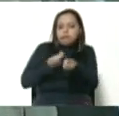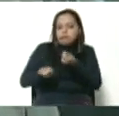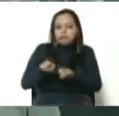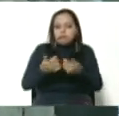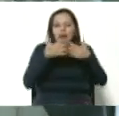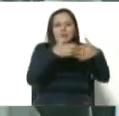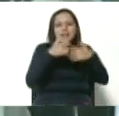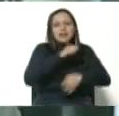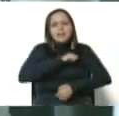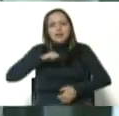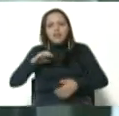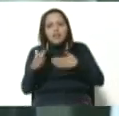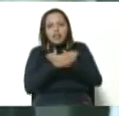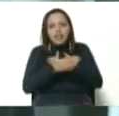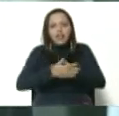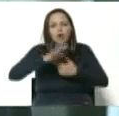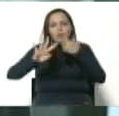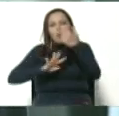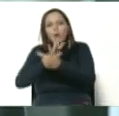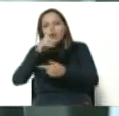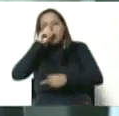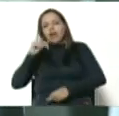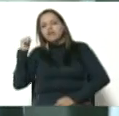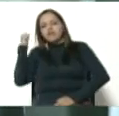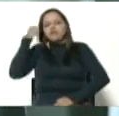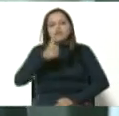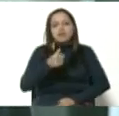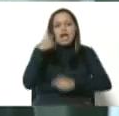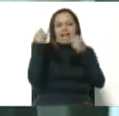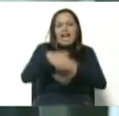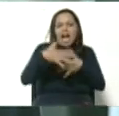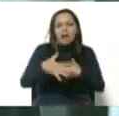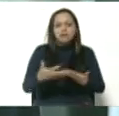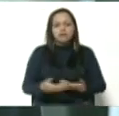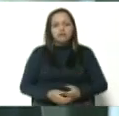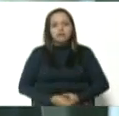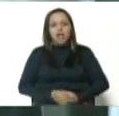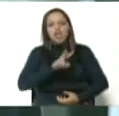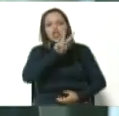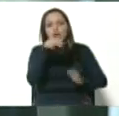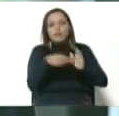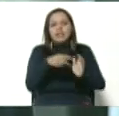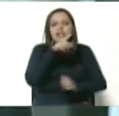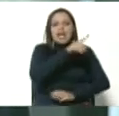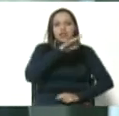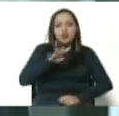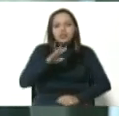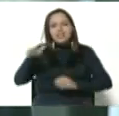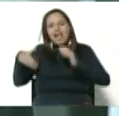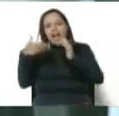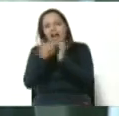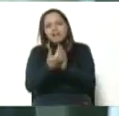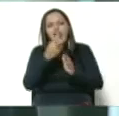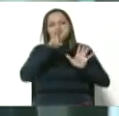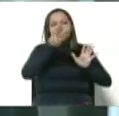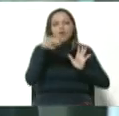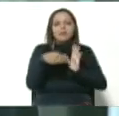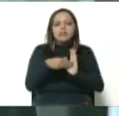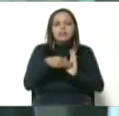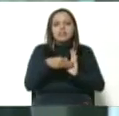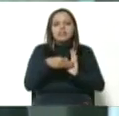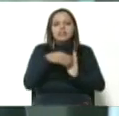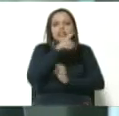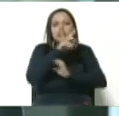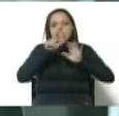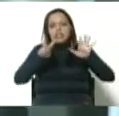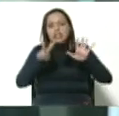empresa privada en los 4 años de hiperinflación, 2014, 15, 16 y 17. No hay cifras del